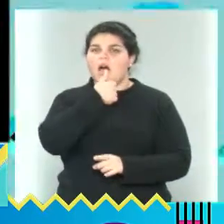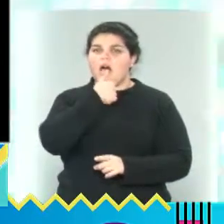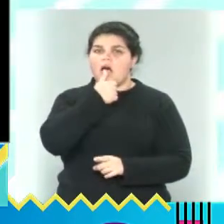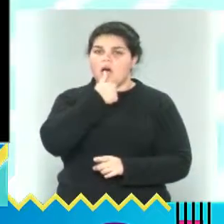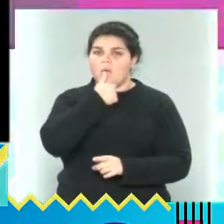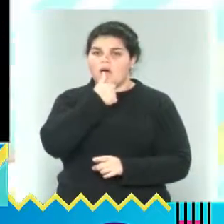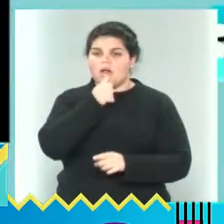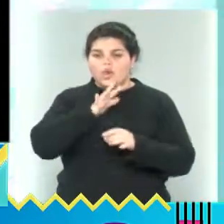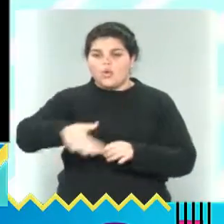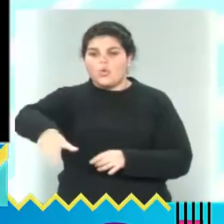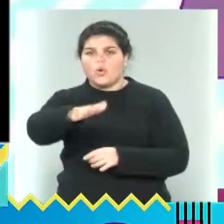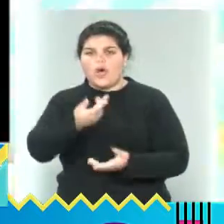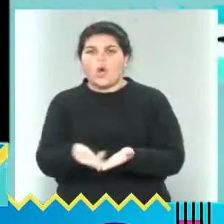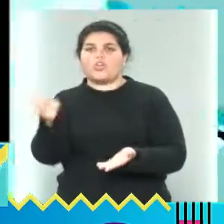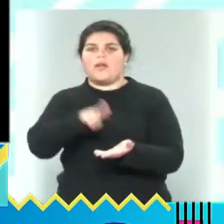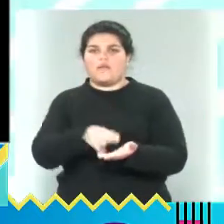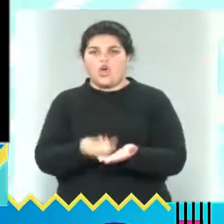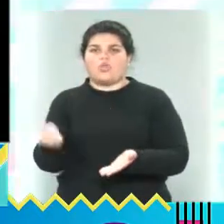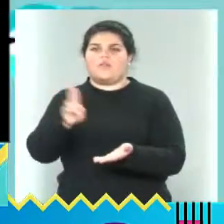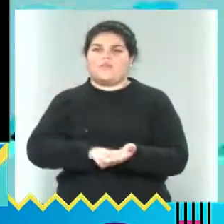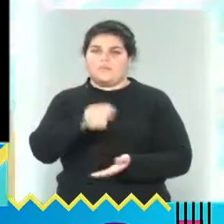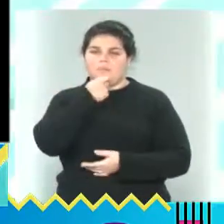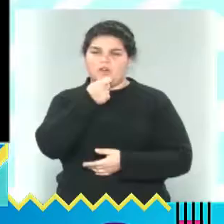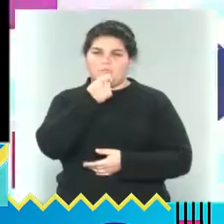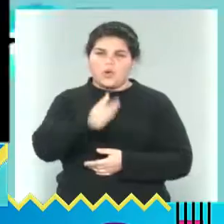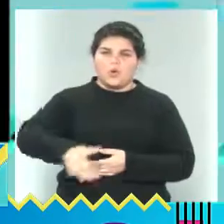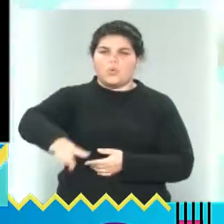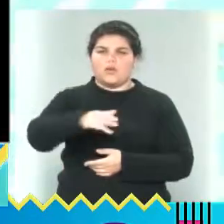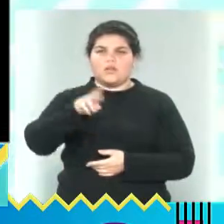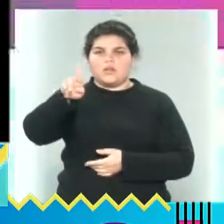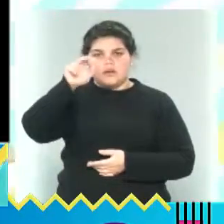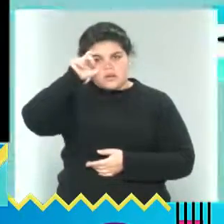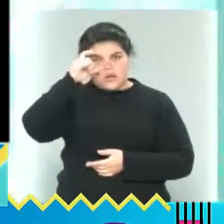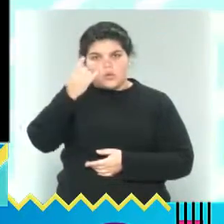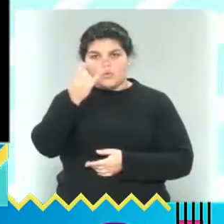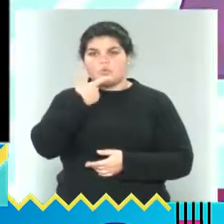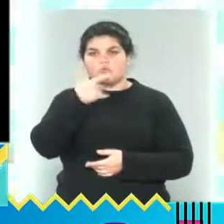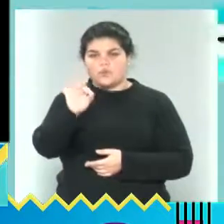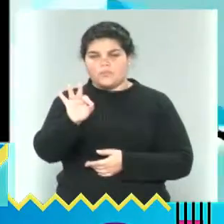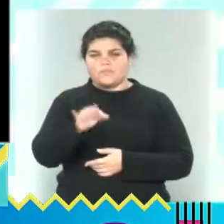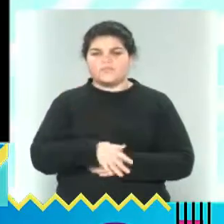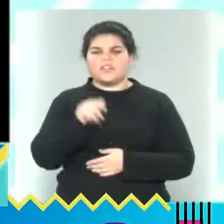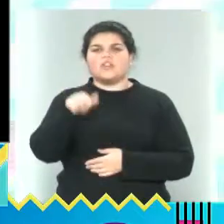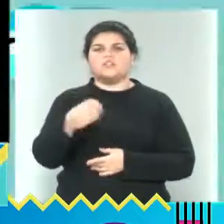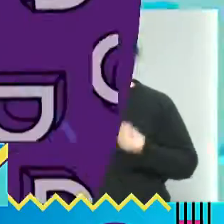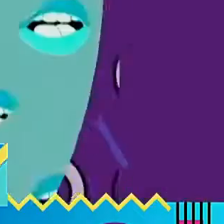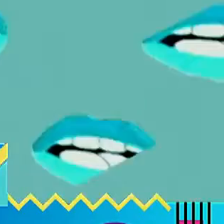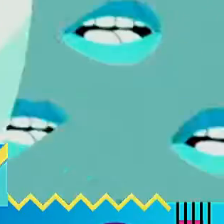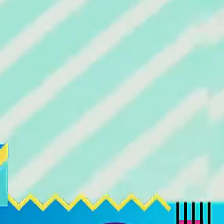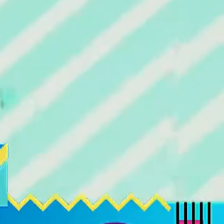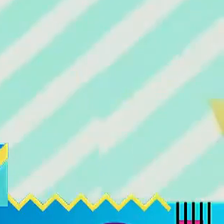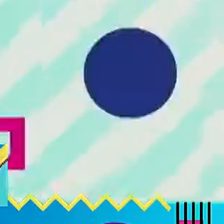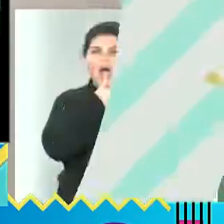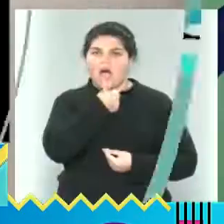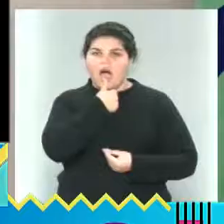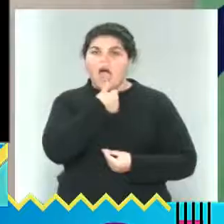ejemplo, áreas en las cuales se utiliza, ni siquiera se le puede llamar agua, se le llaman líquidos que salen de las plantas como Campo Espejo